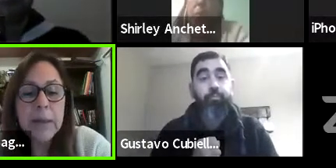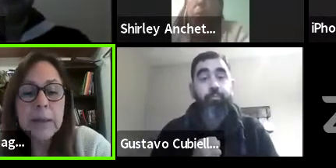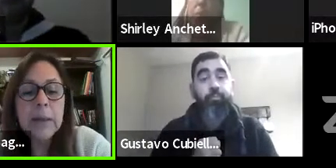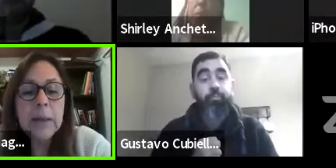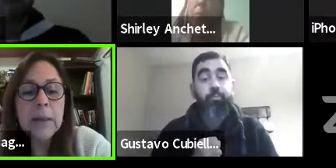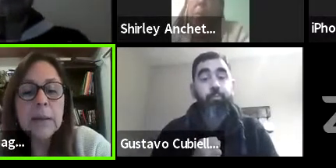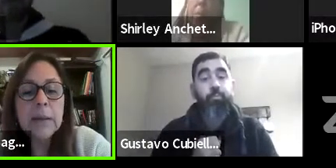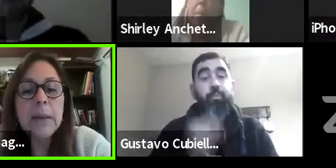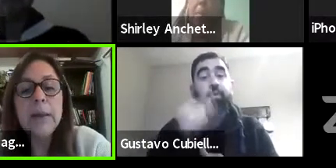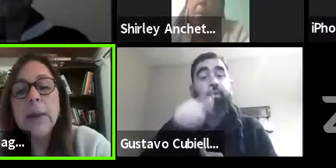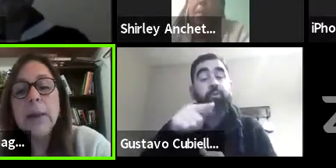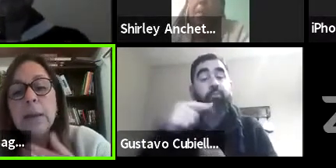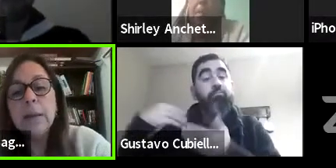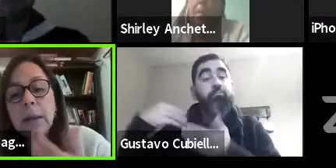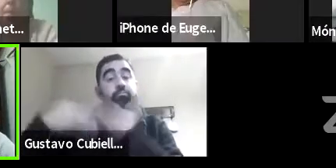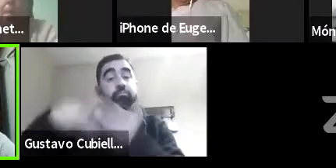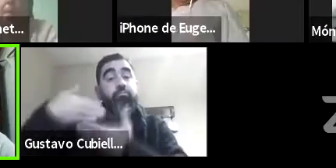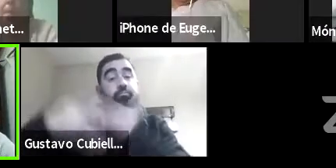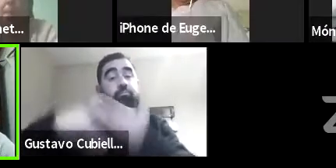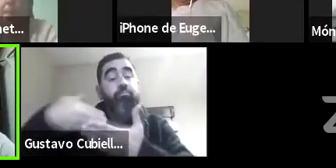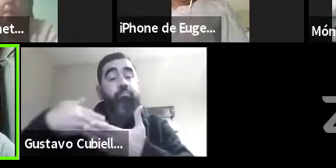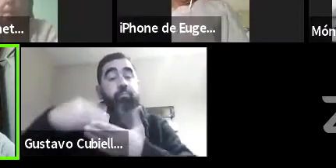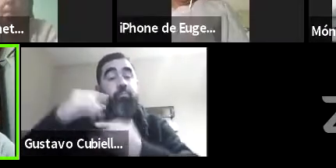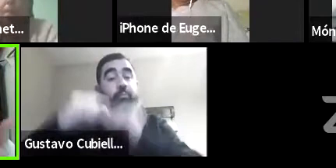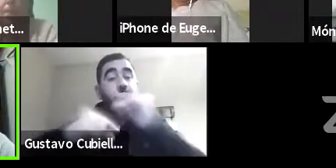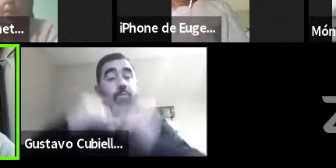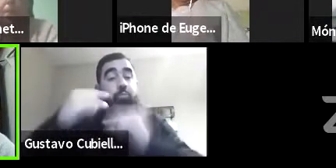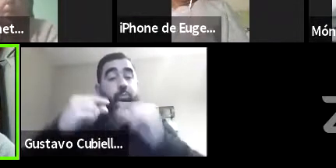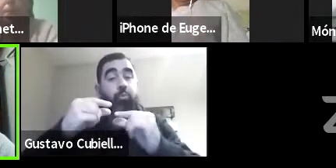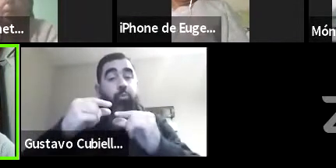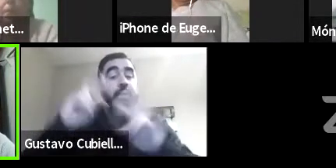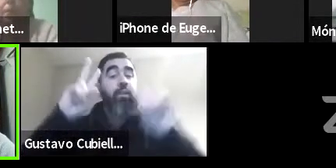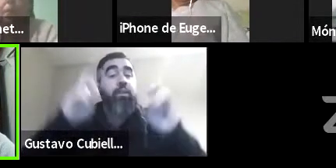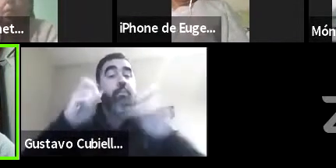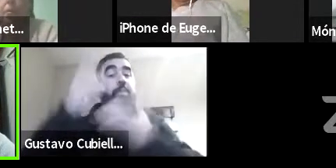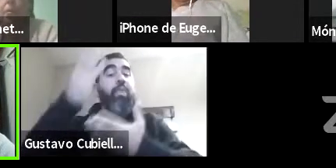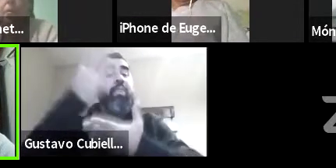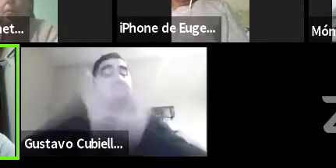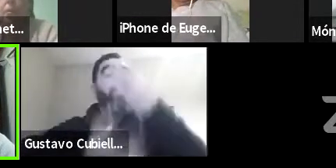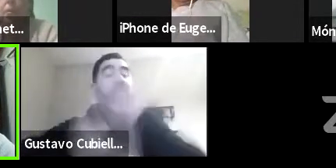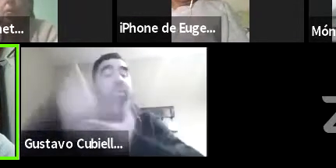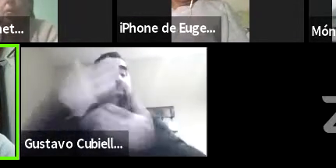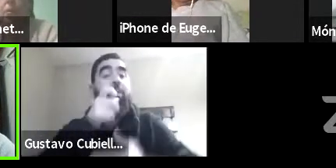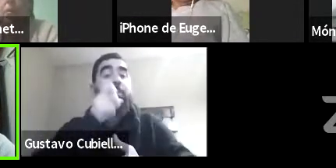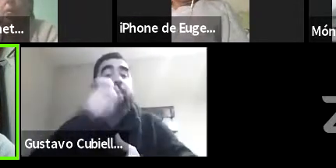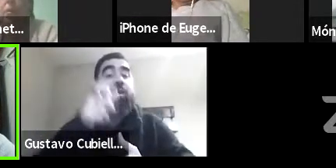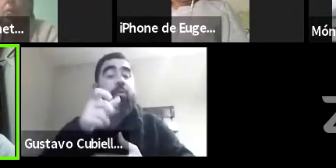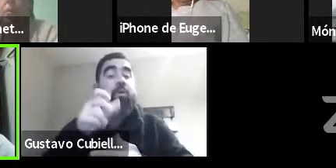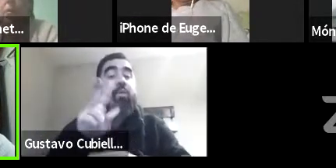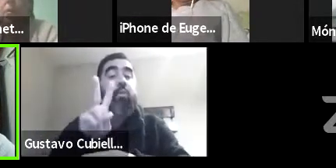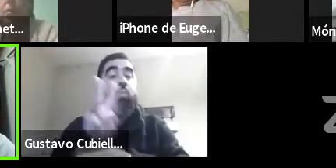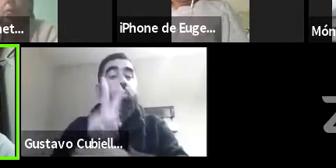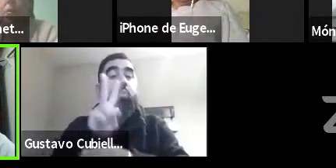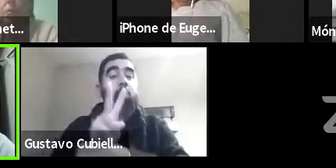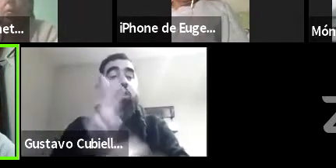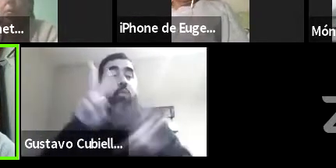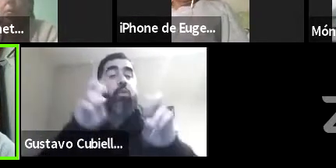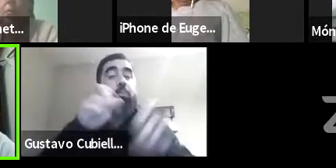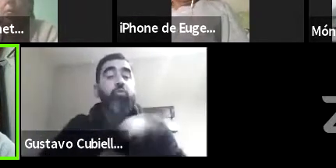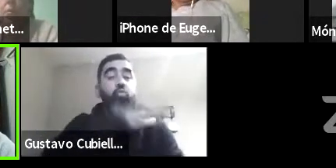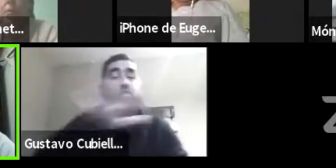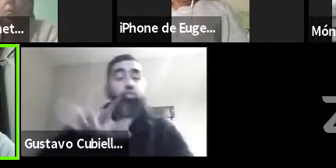Este devenir evolutivo de la concepción de discapacidad y de los cuidados como función social